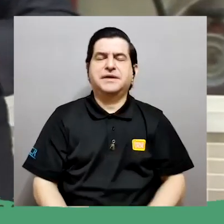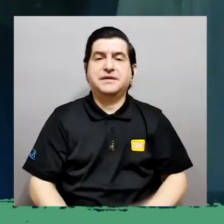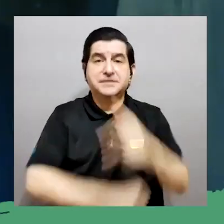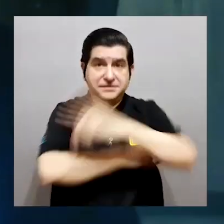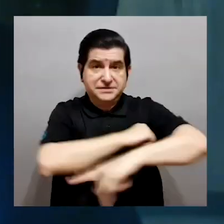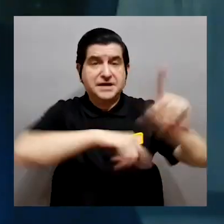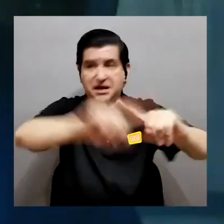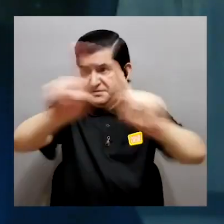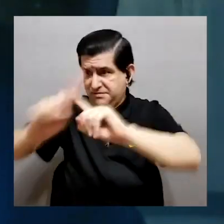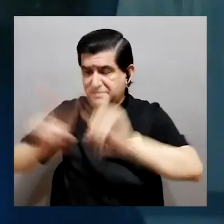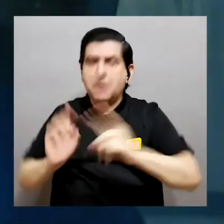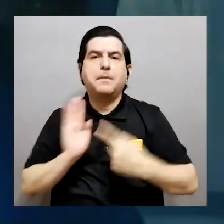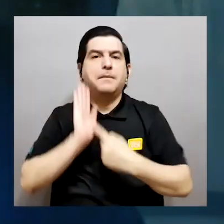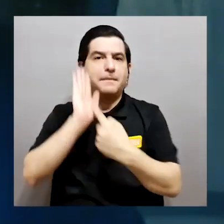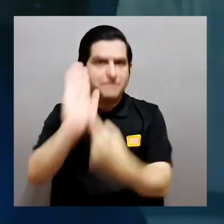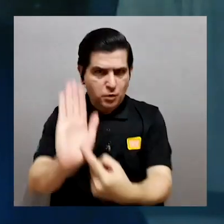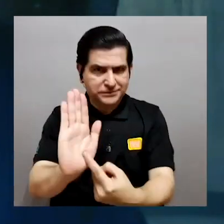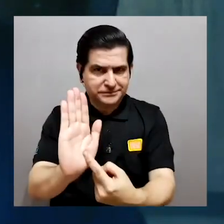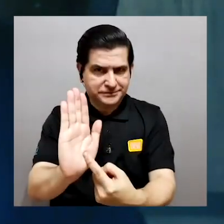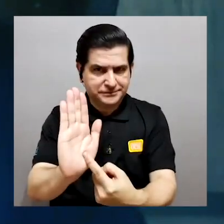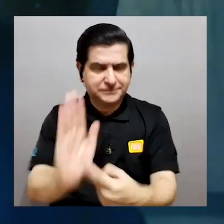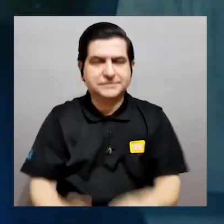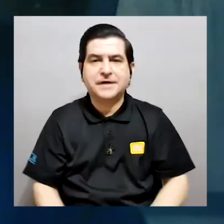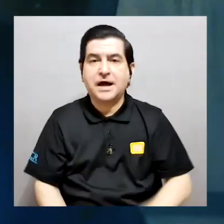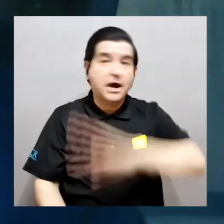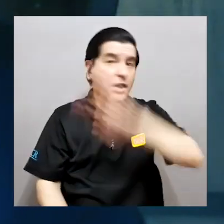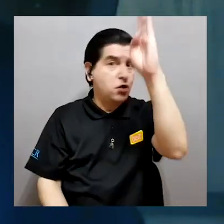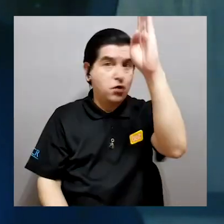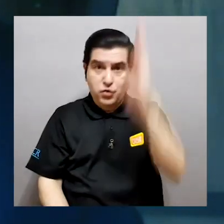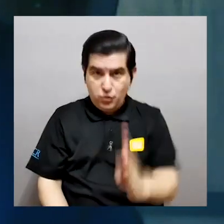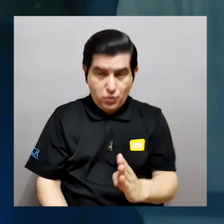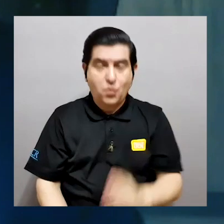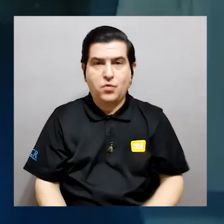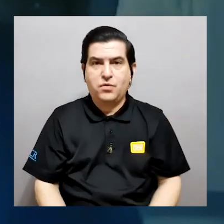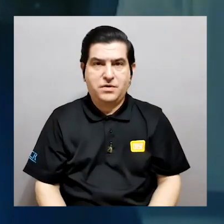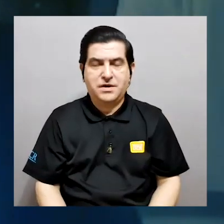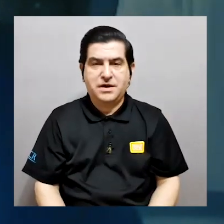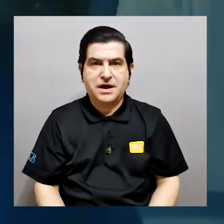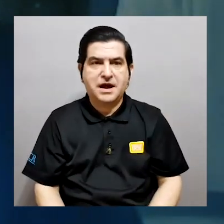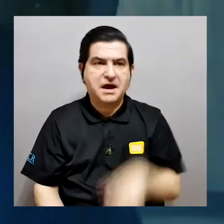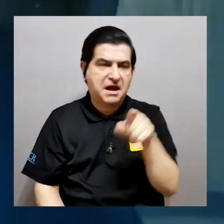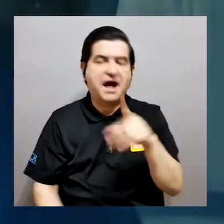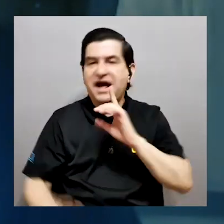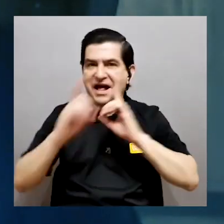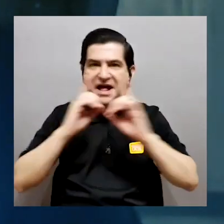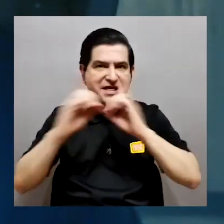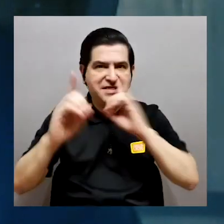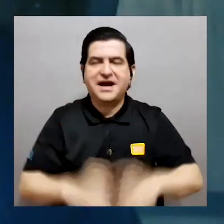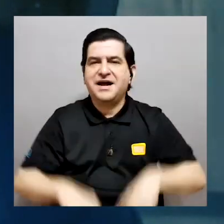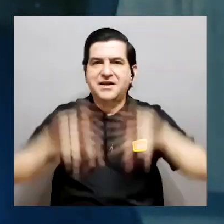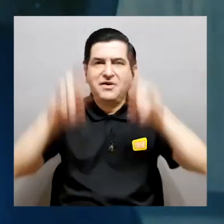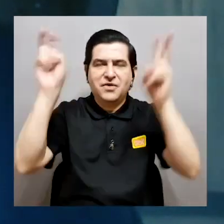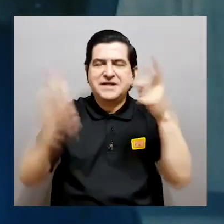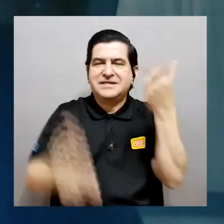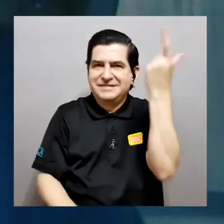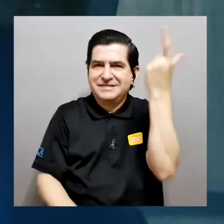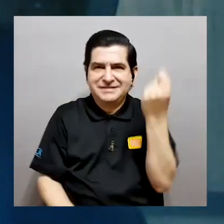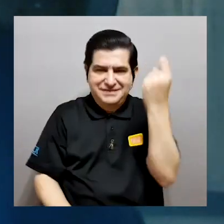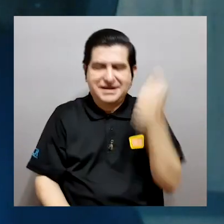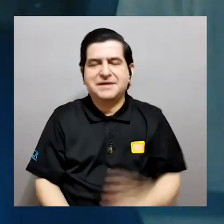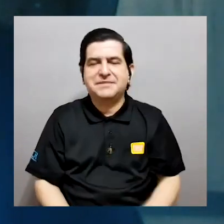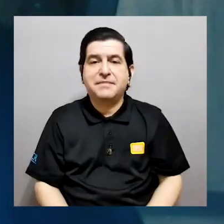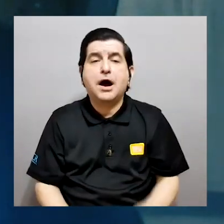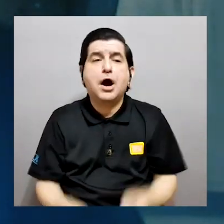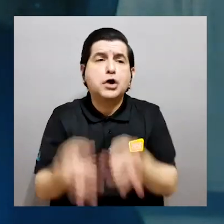los países nos dicen que nunca hay mucho diálogo en materia de pensiones.